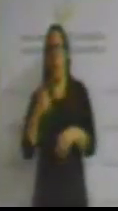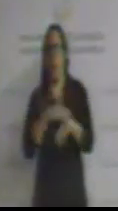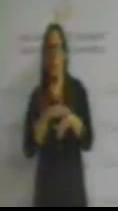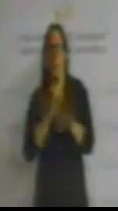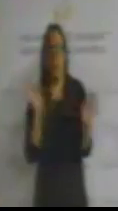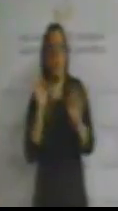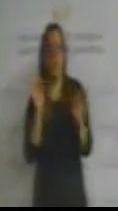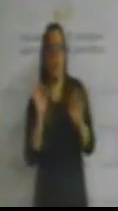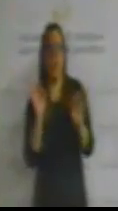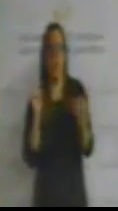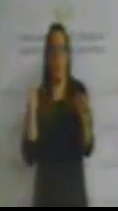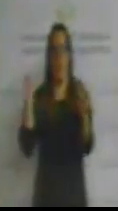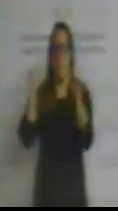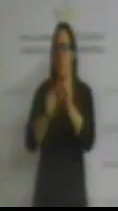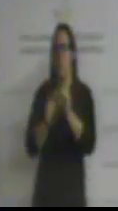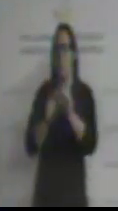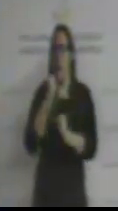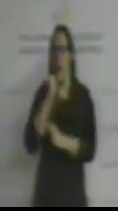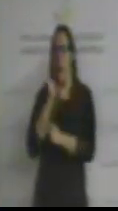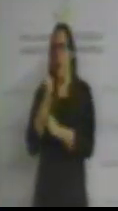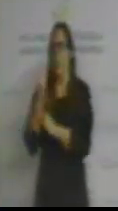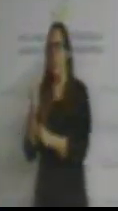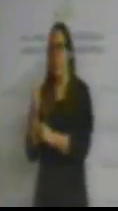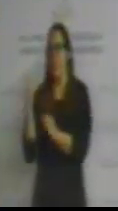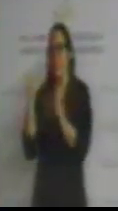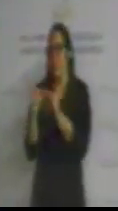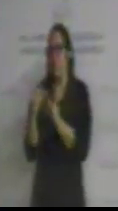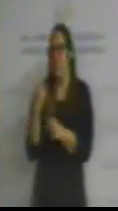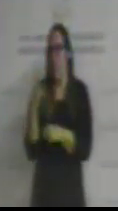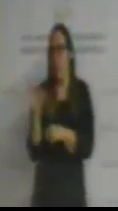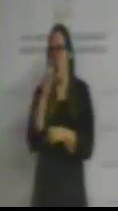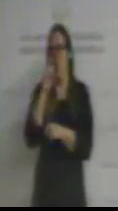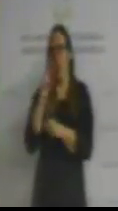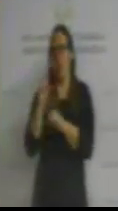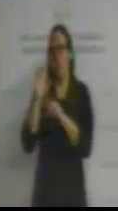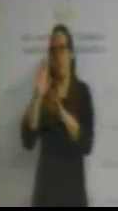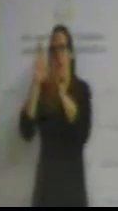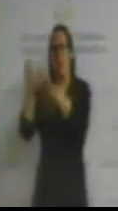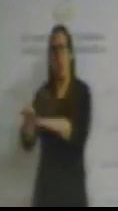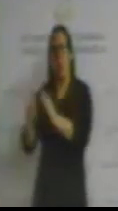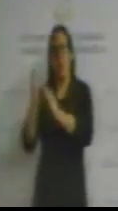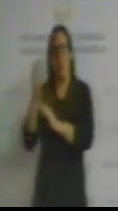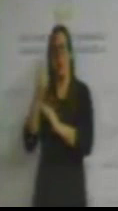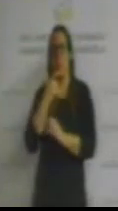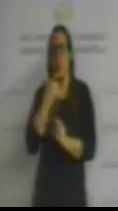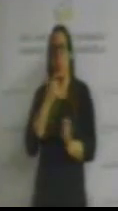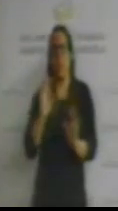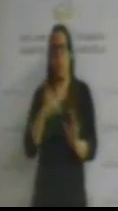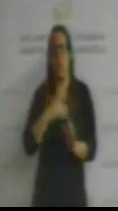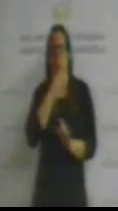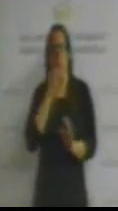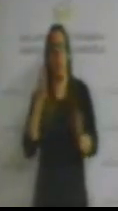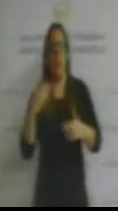dado durante los últimos 50 años a los asesinos, a los terroristas. EH Bildu no quiere